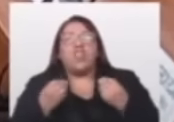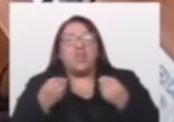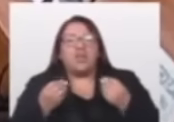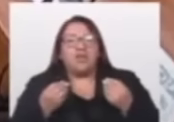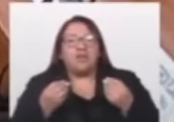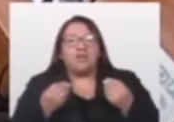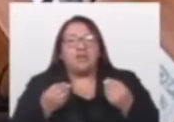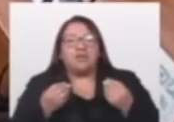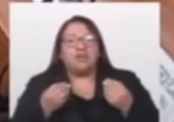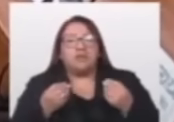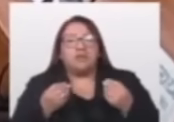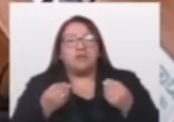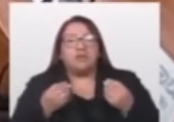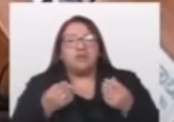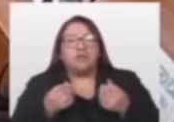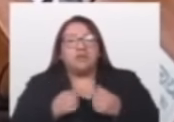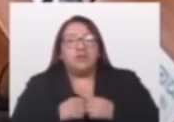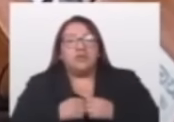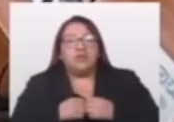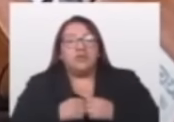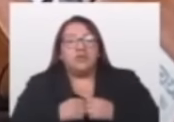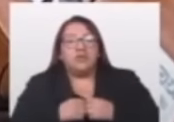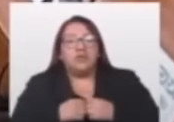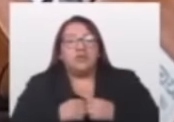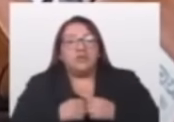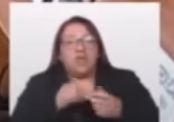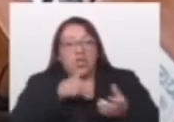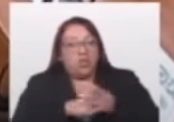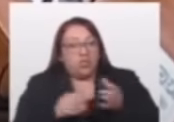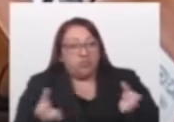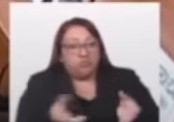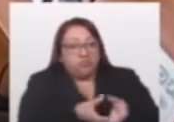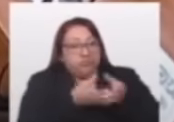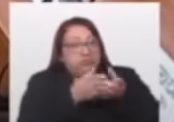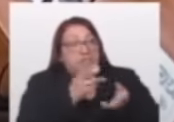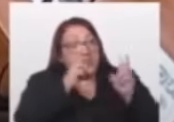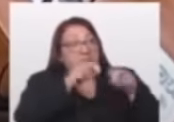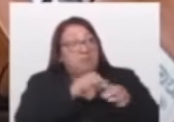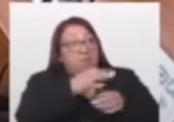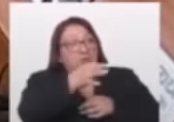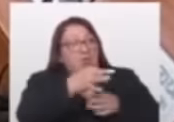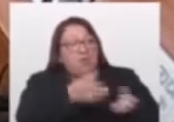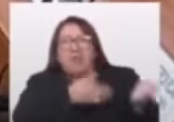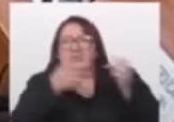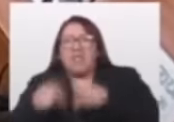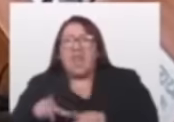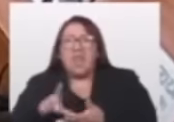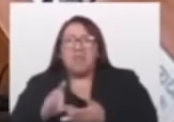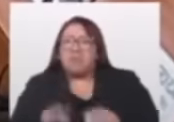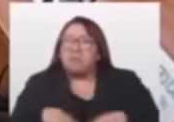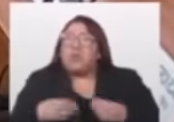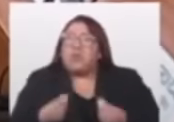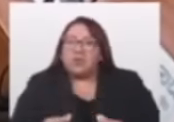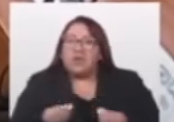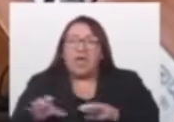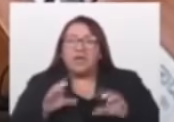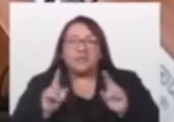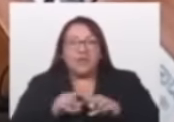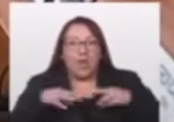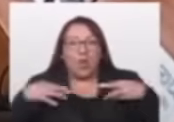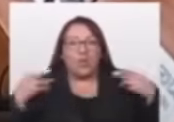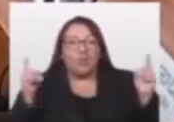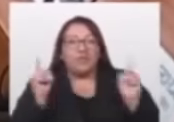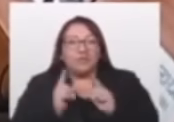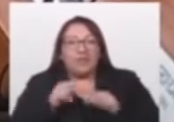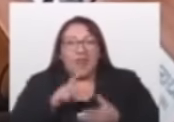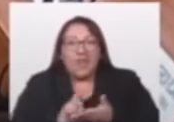la carpeta, han trasladado la carpeta a Lima? ¿Por qué les obligan a hacer las audiencias en